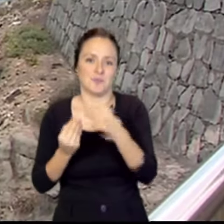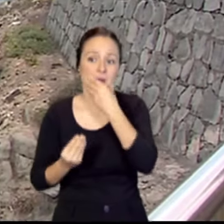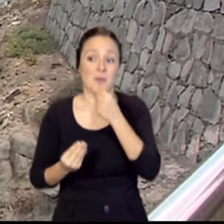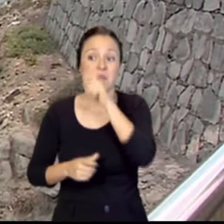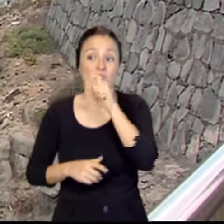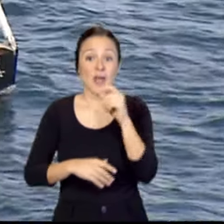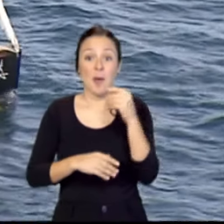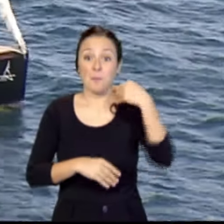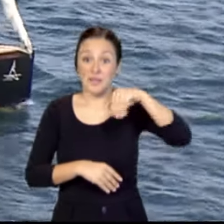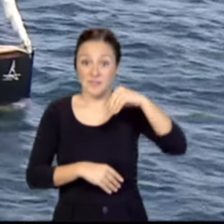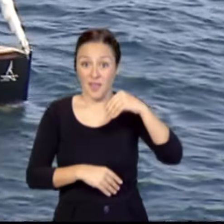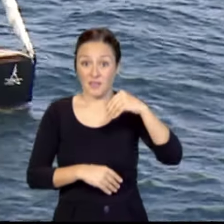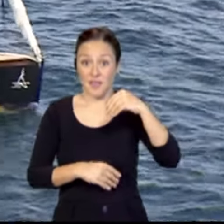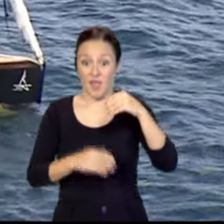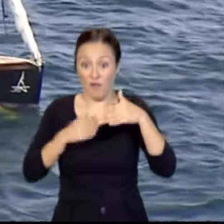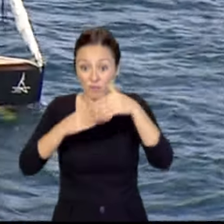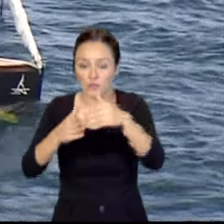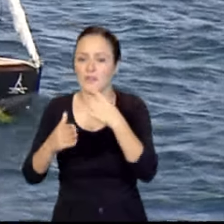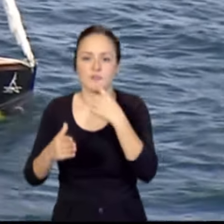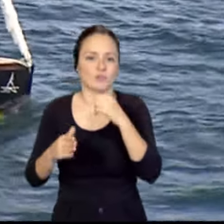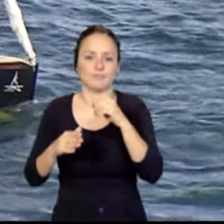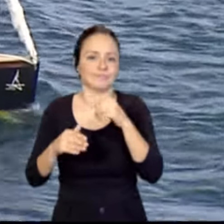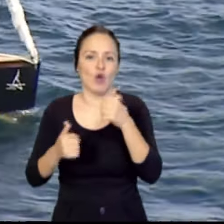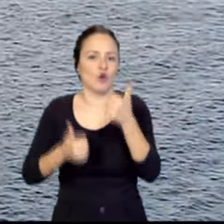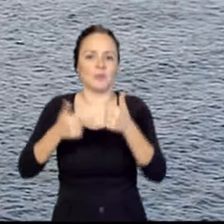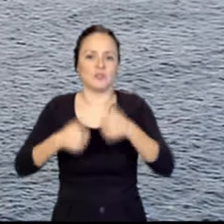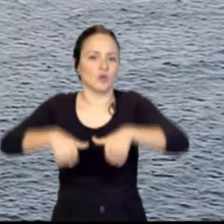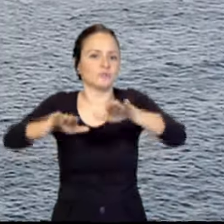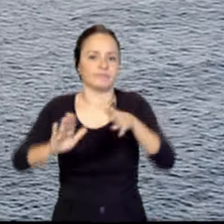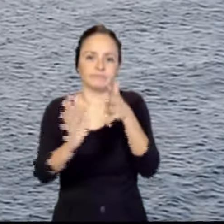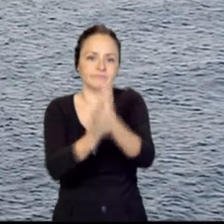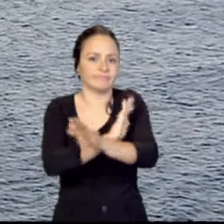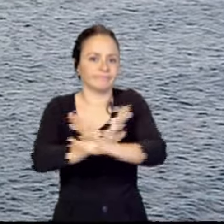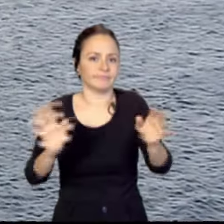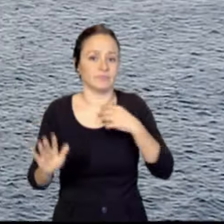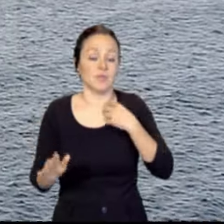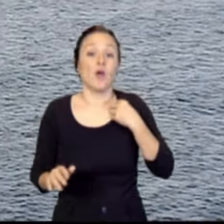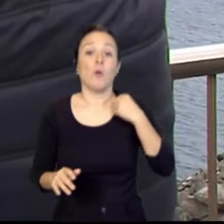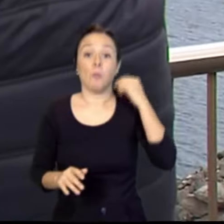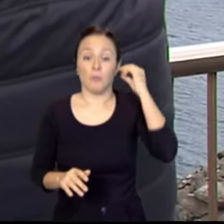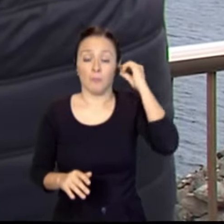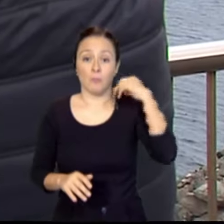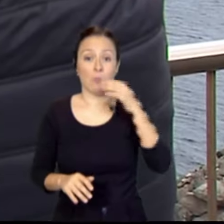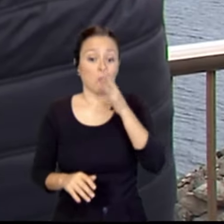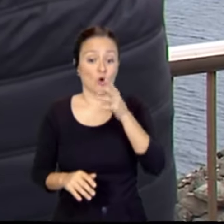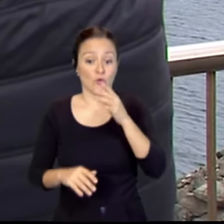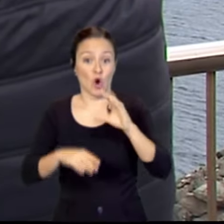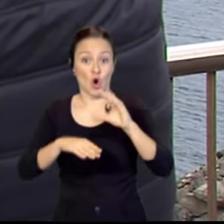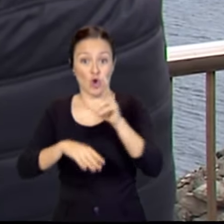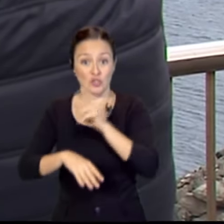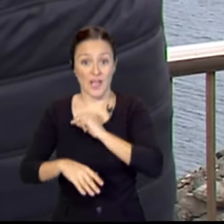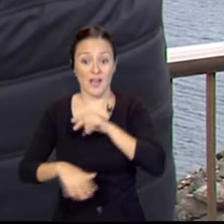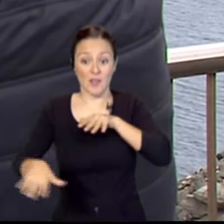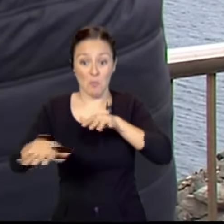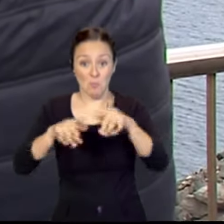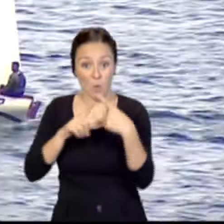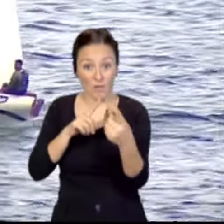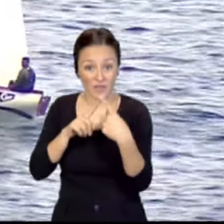han decidido suspender la competición indefinidamente el motivo que aducen es que la concejalía de movilidad del ayuntamiento